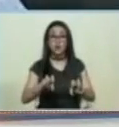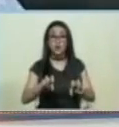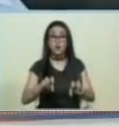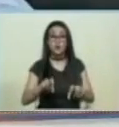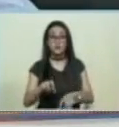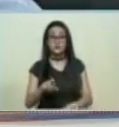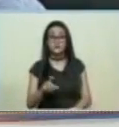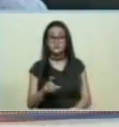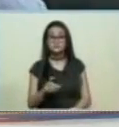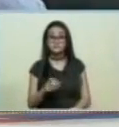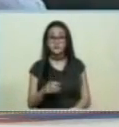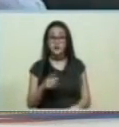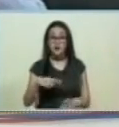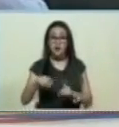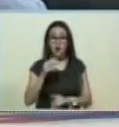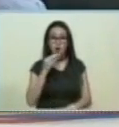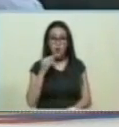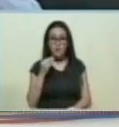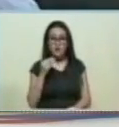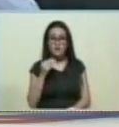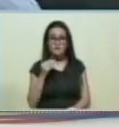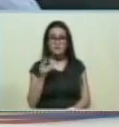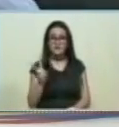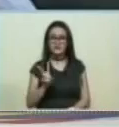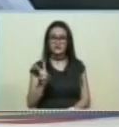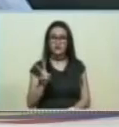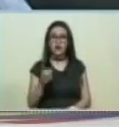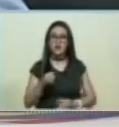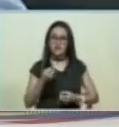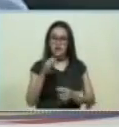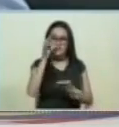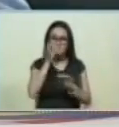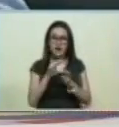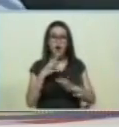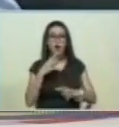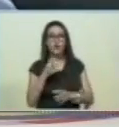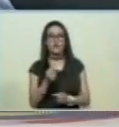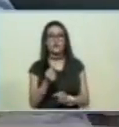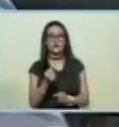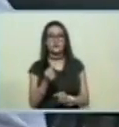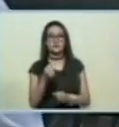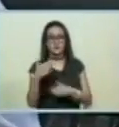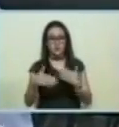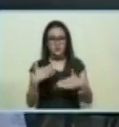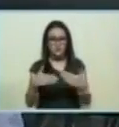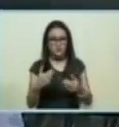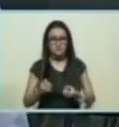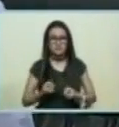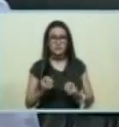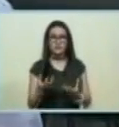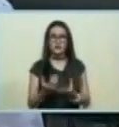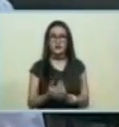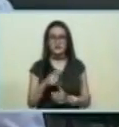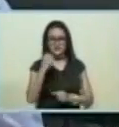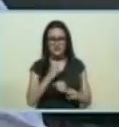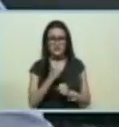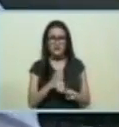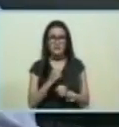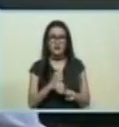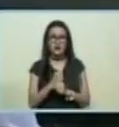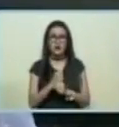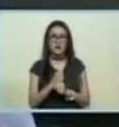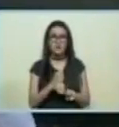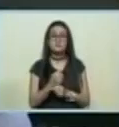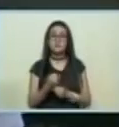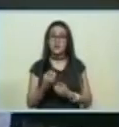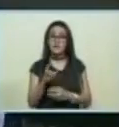la juventud venezolana confianza, fe y esperanza en este plan para incorporarse a la producción, para incorporarse al trabajo, para